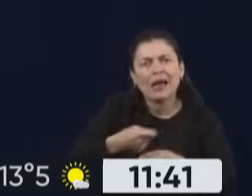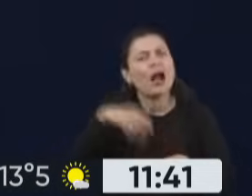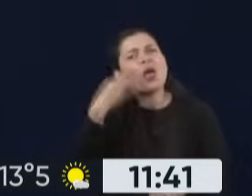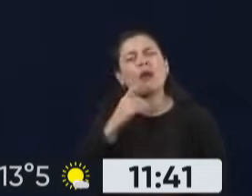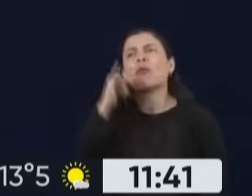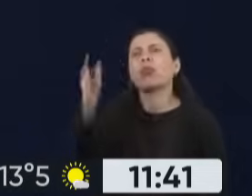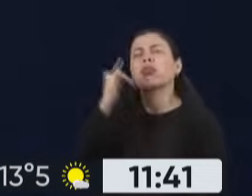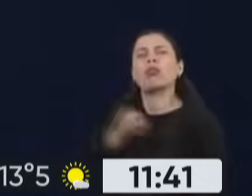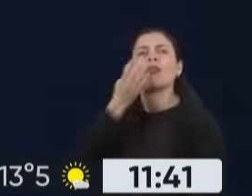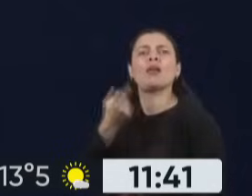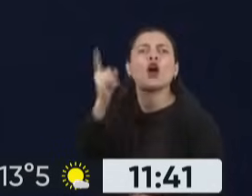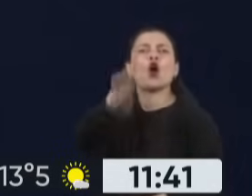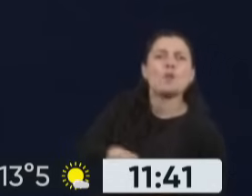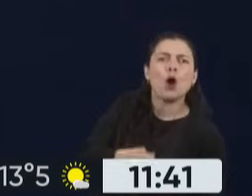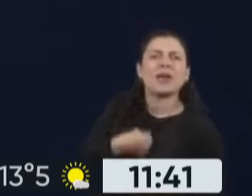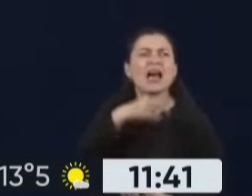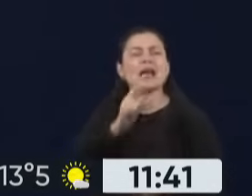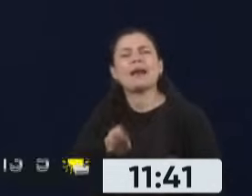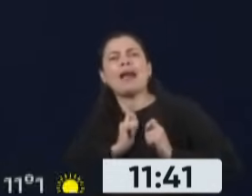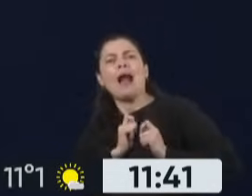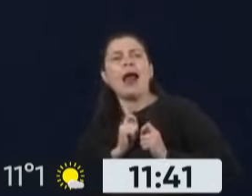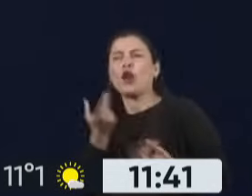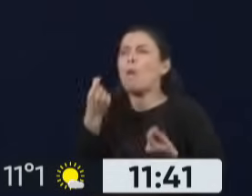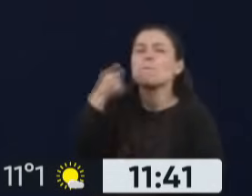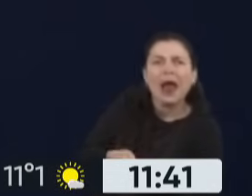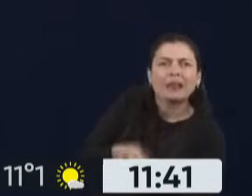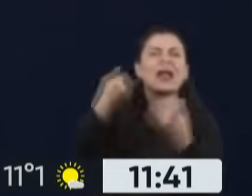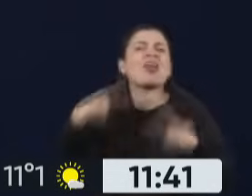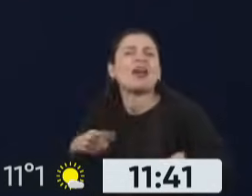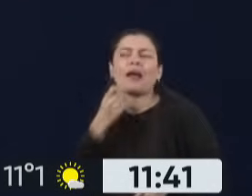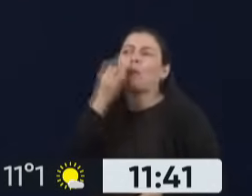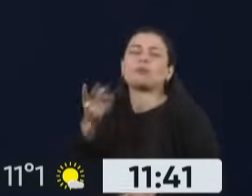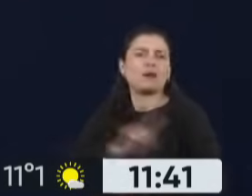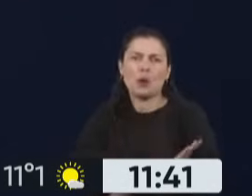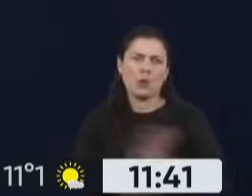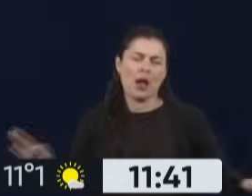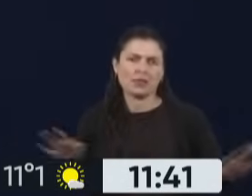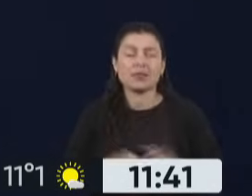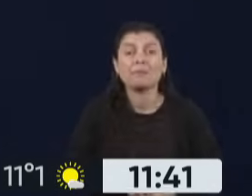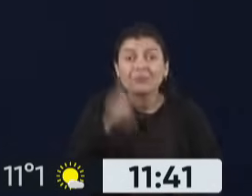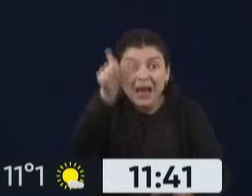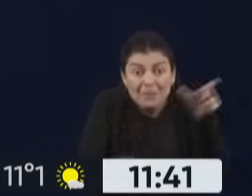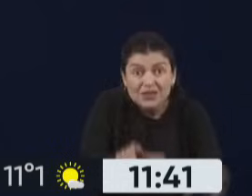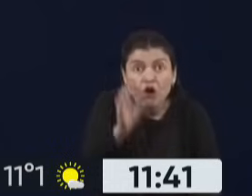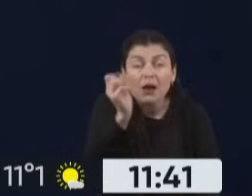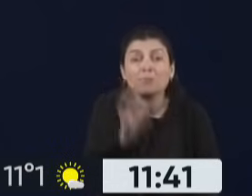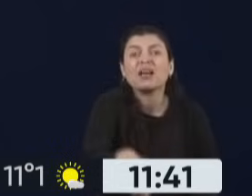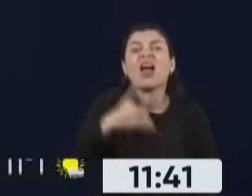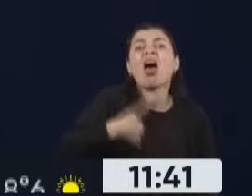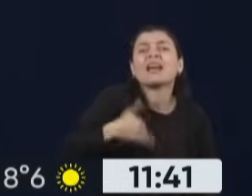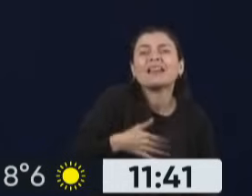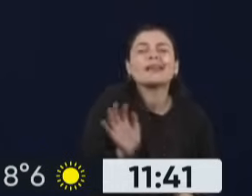cada rato de dónde lo sacaste. Los argentinos vuelven a ser inocentes hasta que Arca demuestre lo